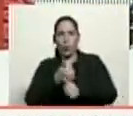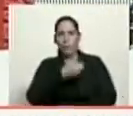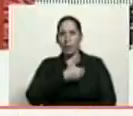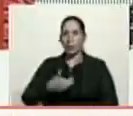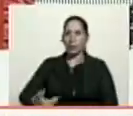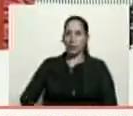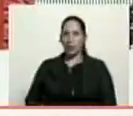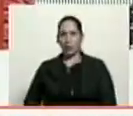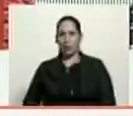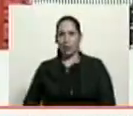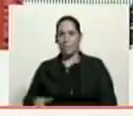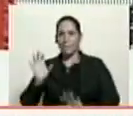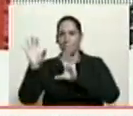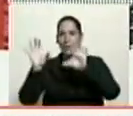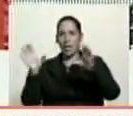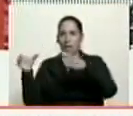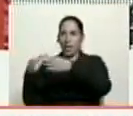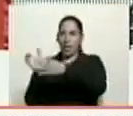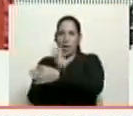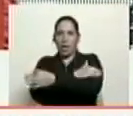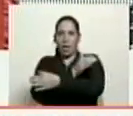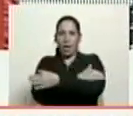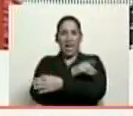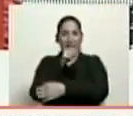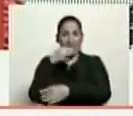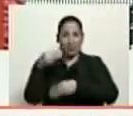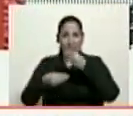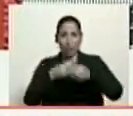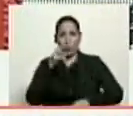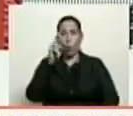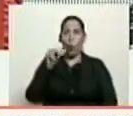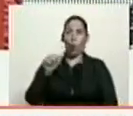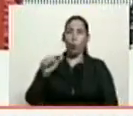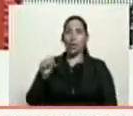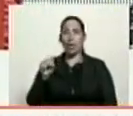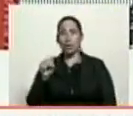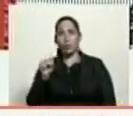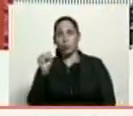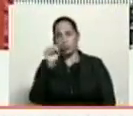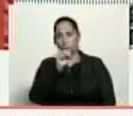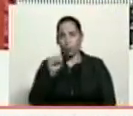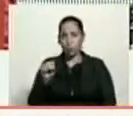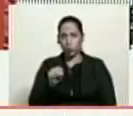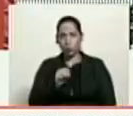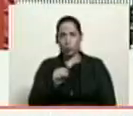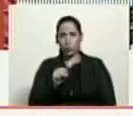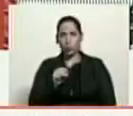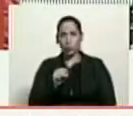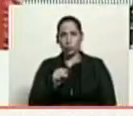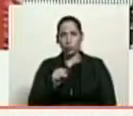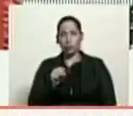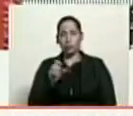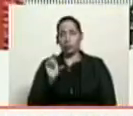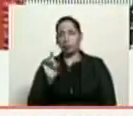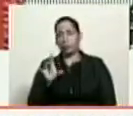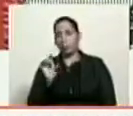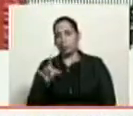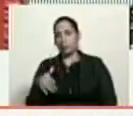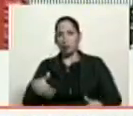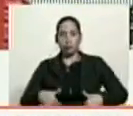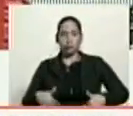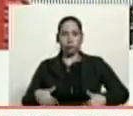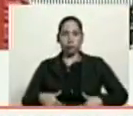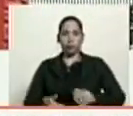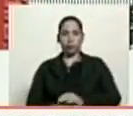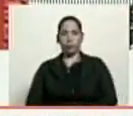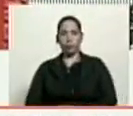de derecha. Eso que están haciendo con la UNASUR, que costó tanto esfuerzo. O lo que han tratado de hacer con el